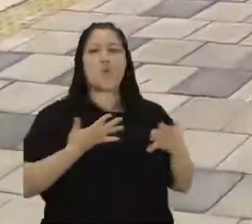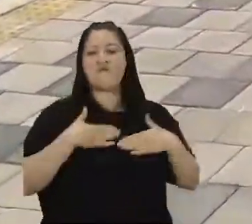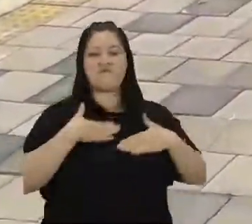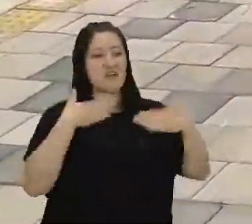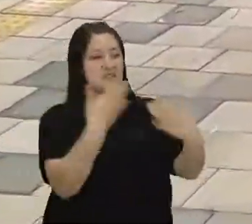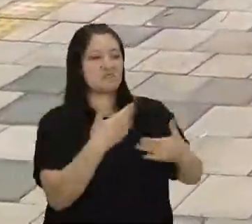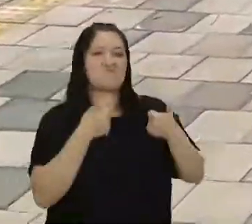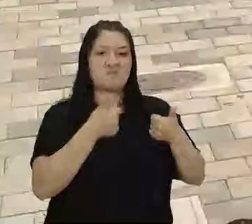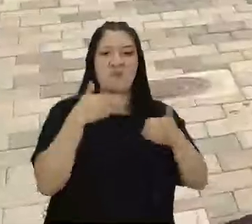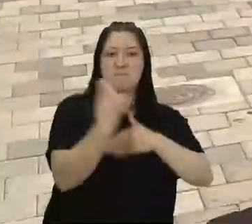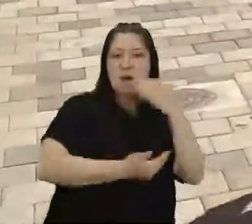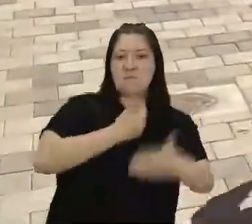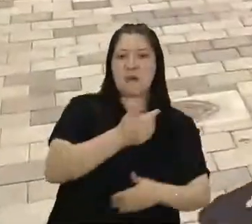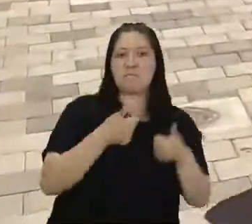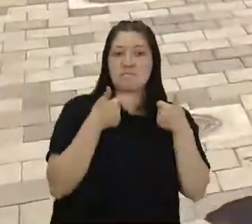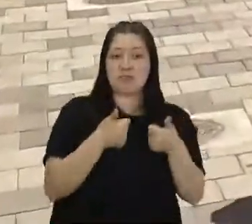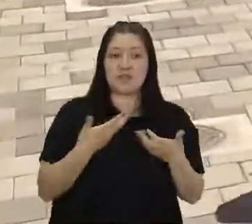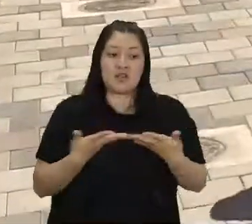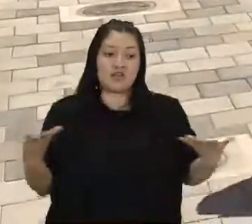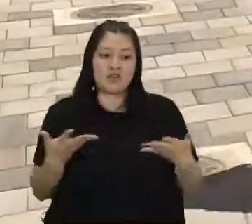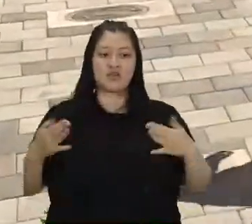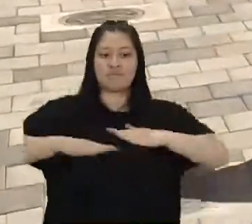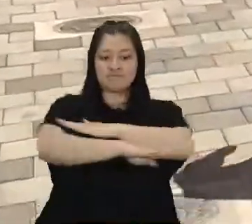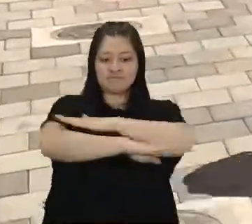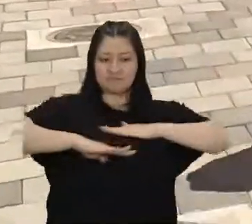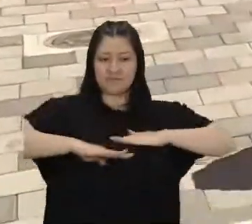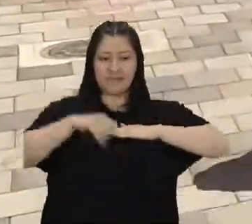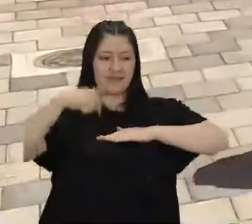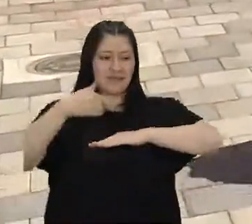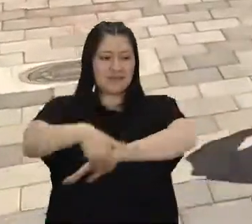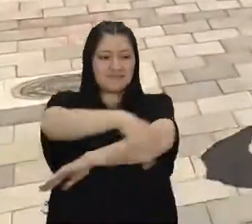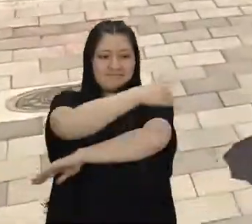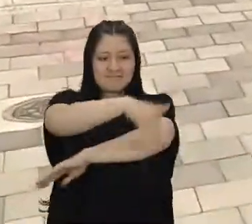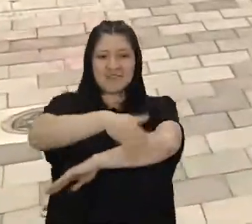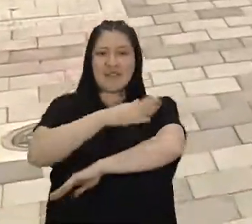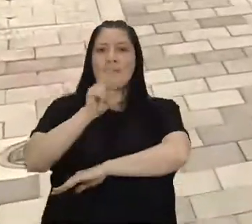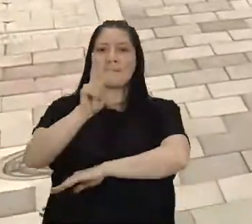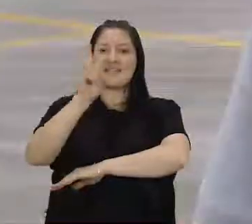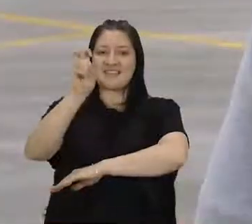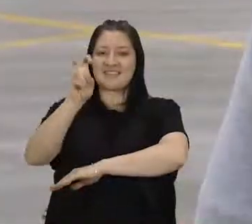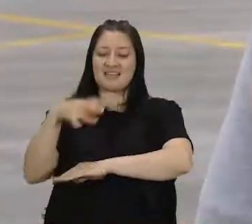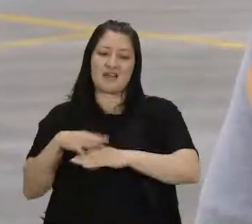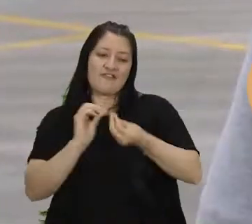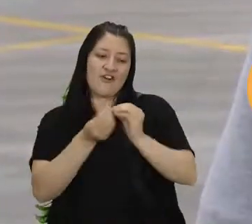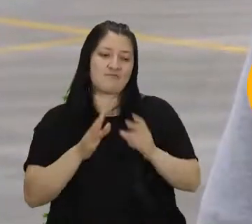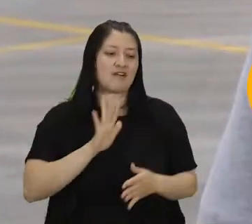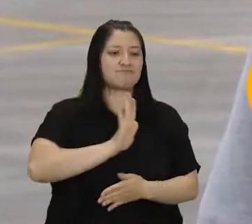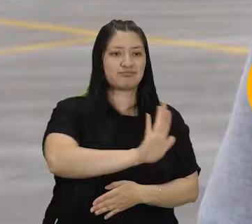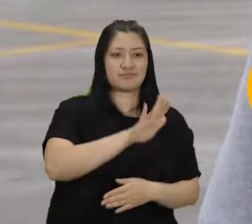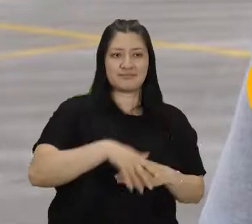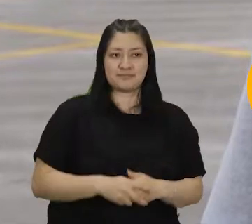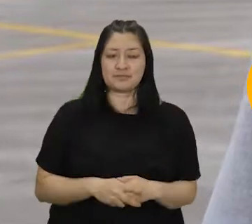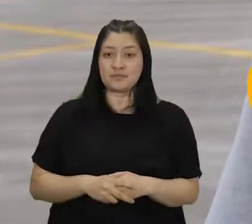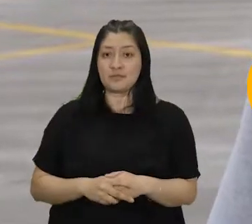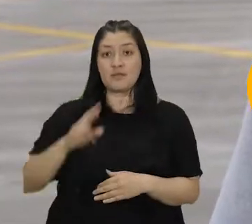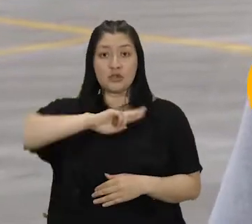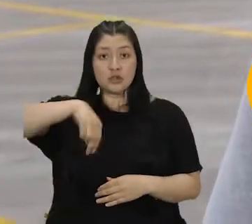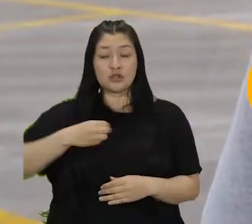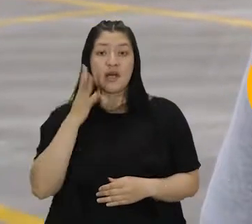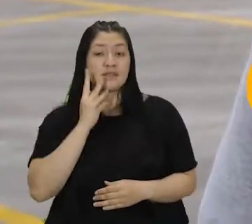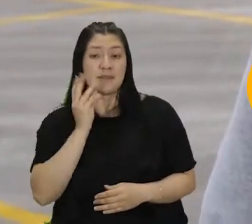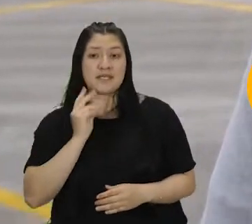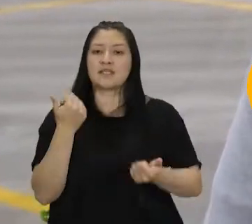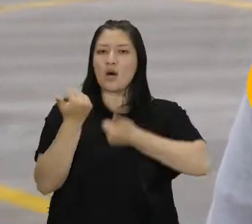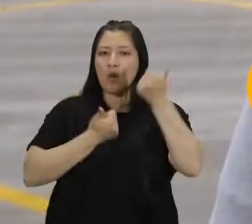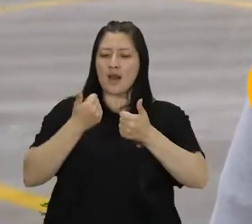espacio público en diferentes obras de la ciudad, particularmente sobre la carrera 27. Nuestra visita es con el fin de recoger